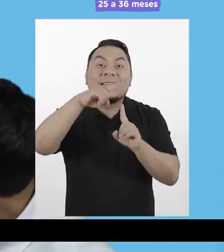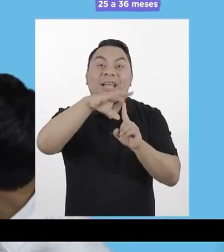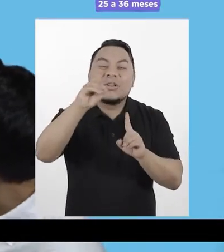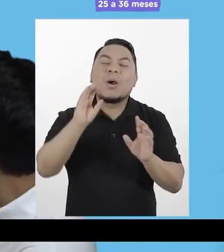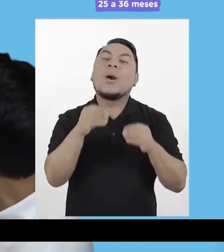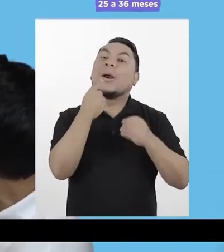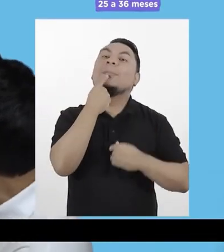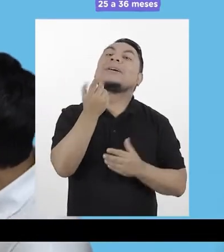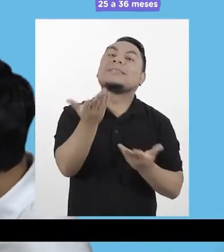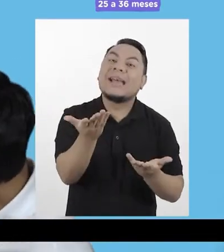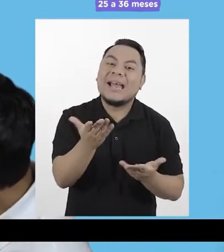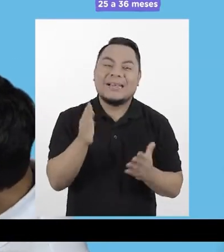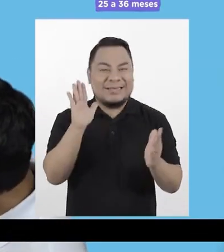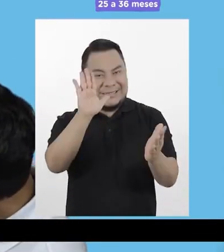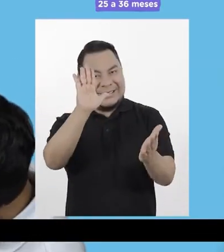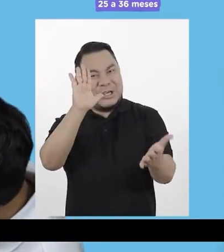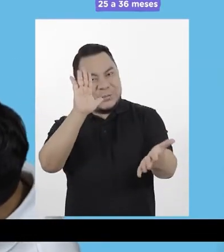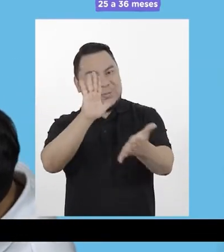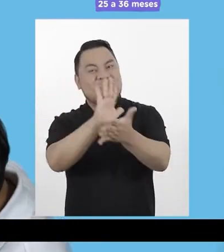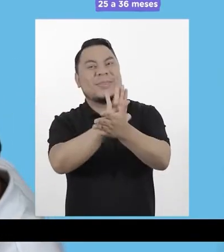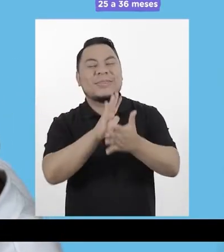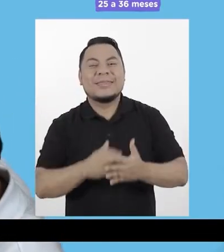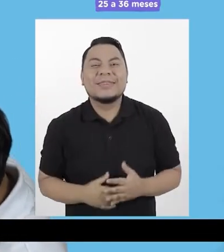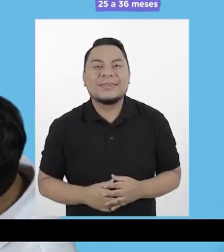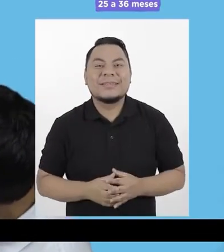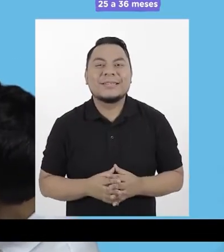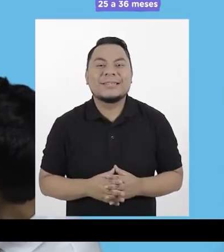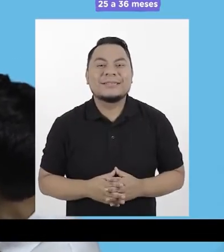¡Tito! ¿Cómo estás? ¡Chócala!